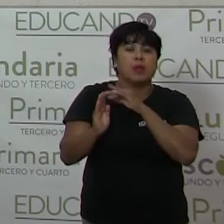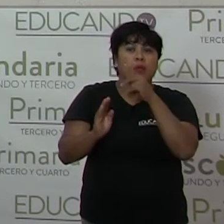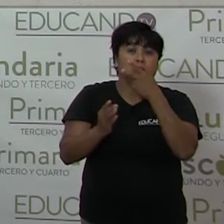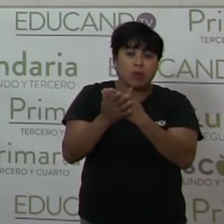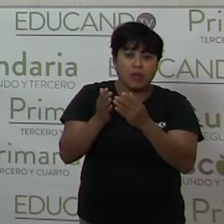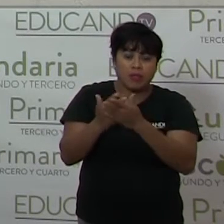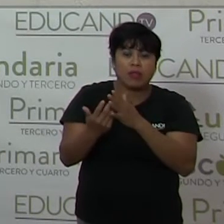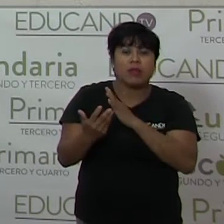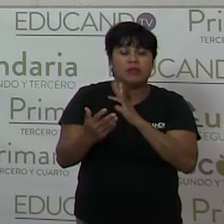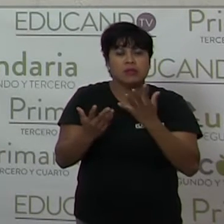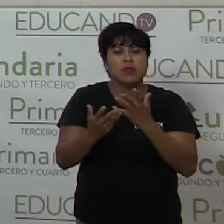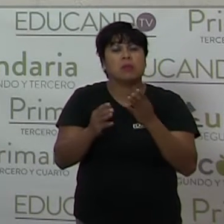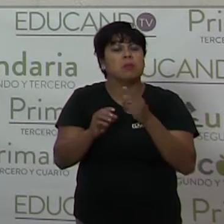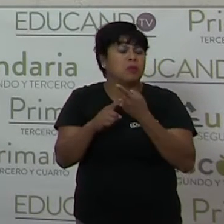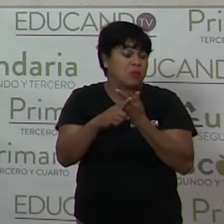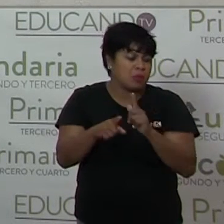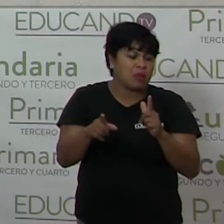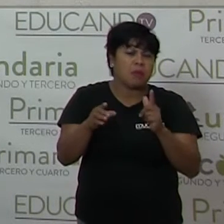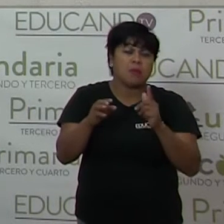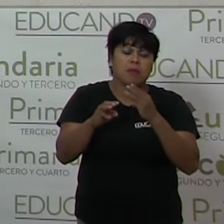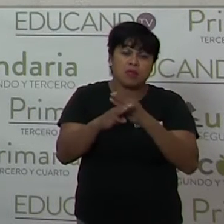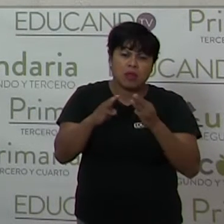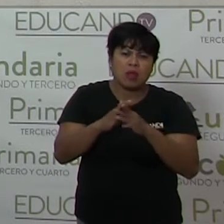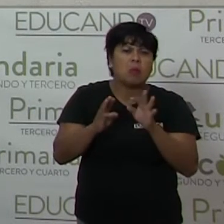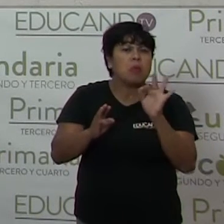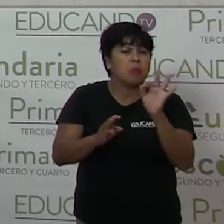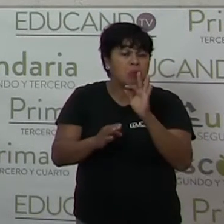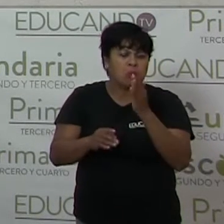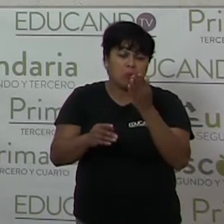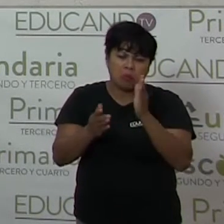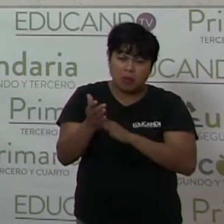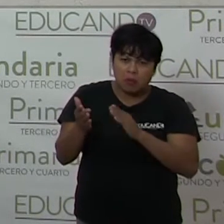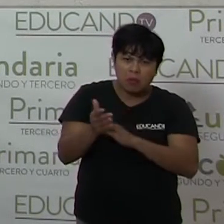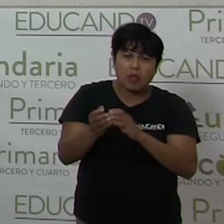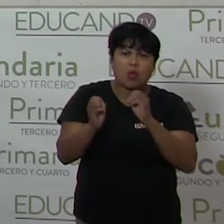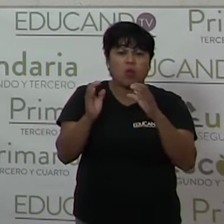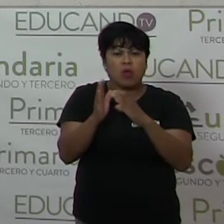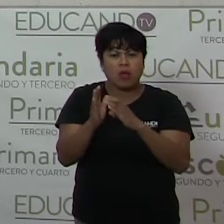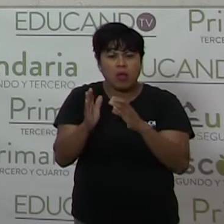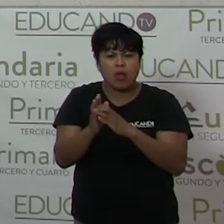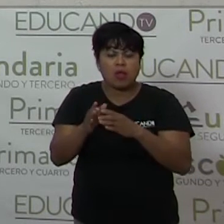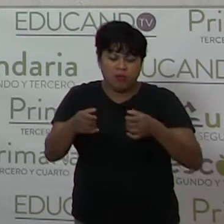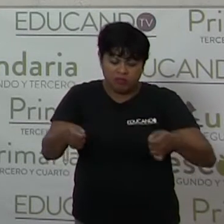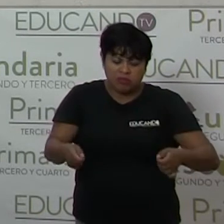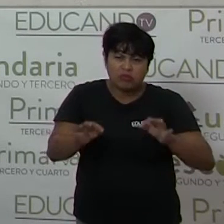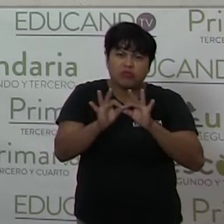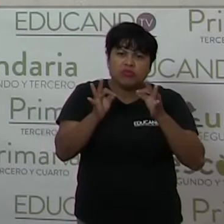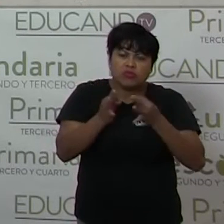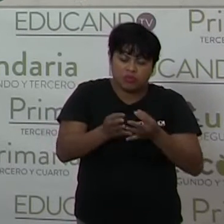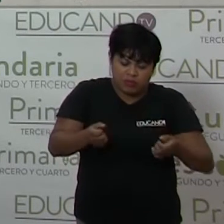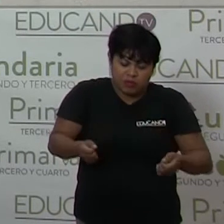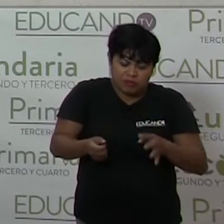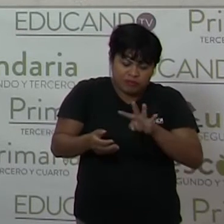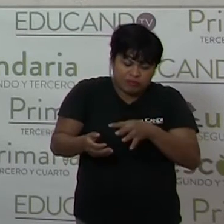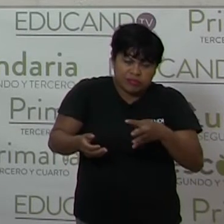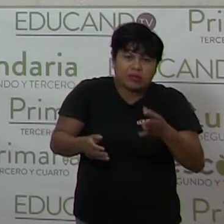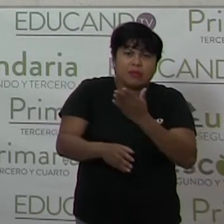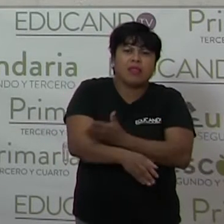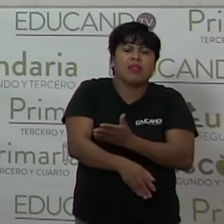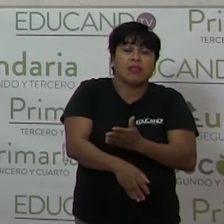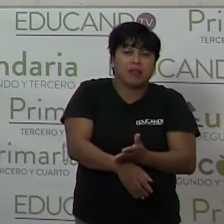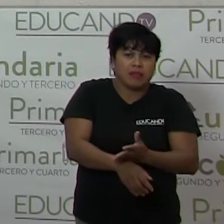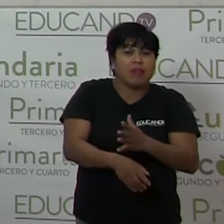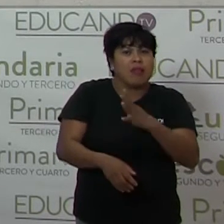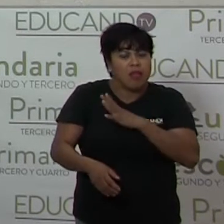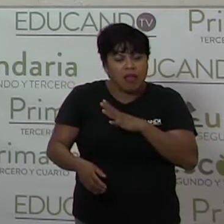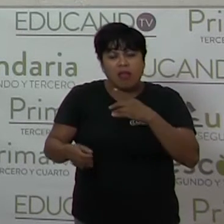las pueden construir de cualquier material puede ser de cartón unas cajitas guacalito que